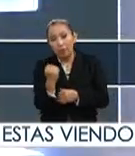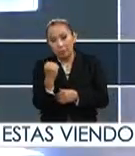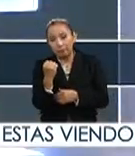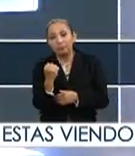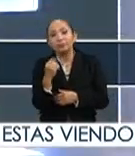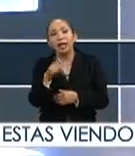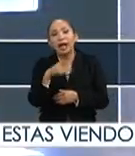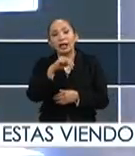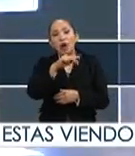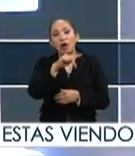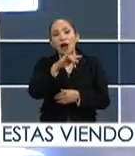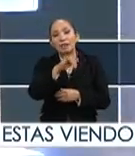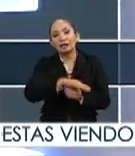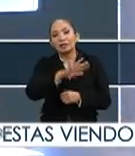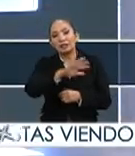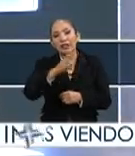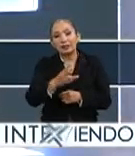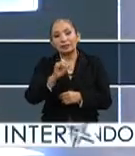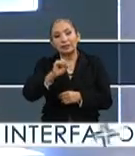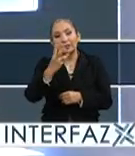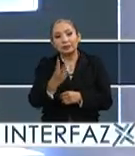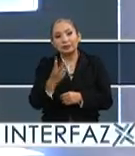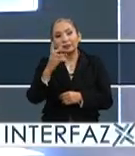1084-4579, en Naucalpan el